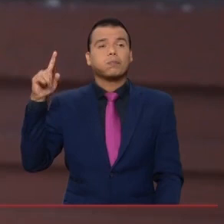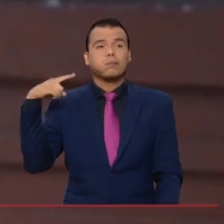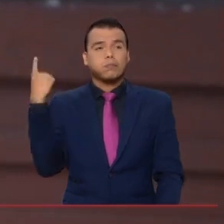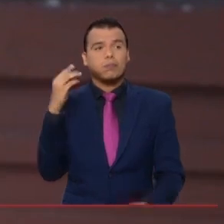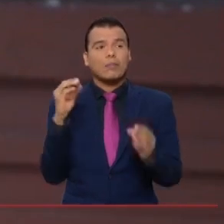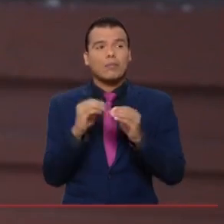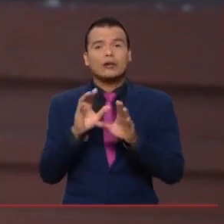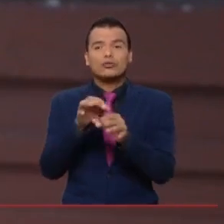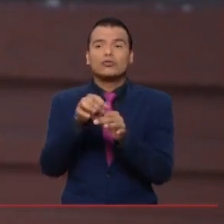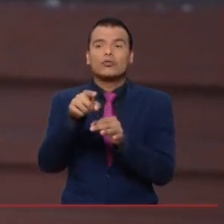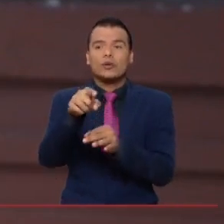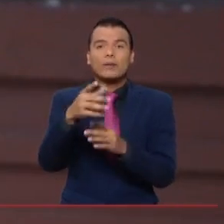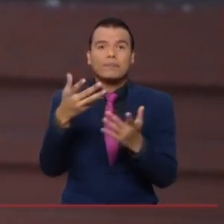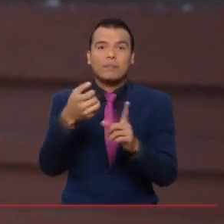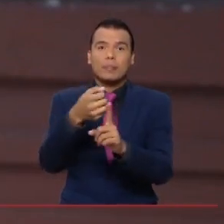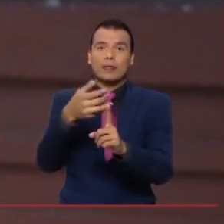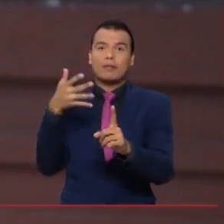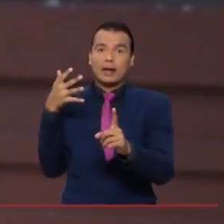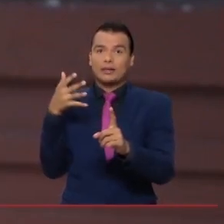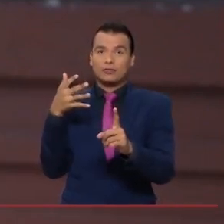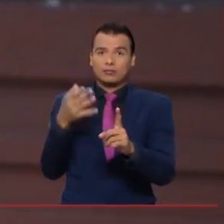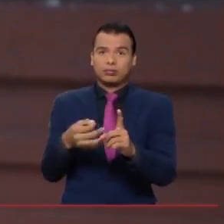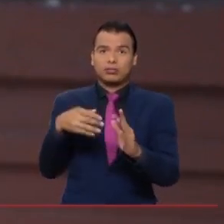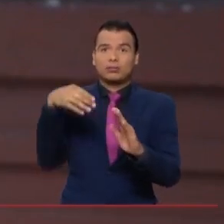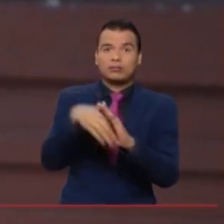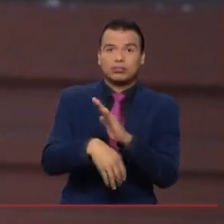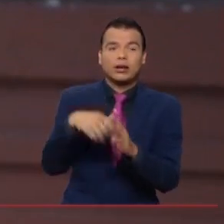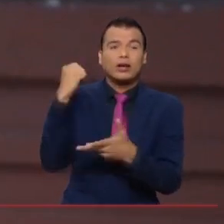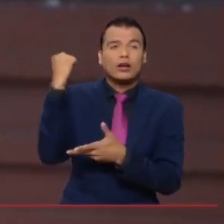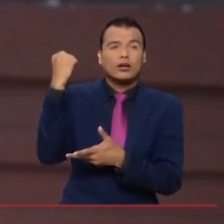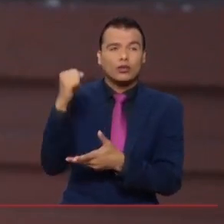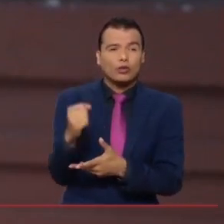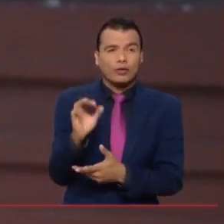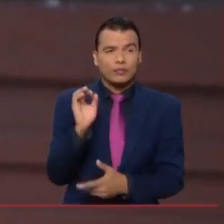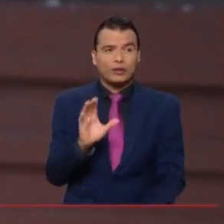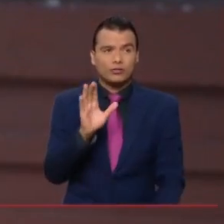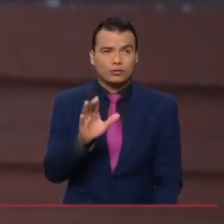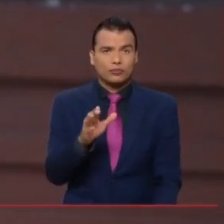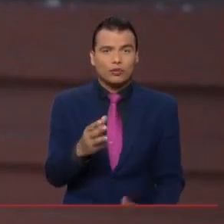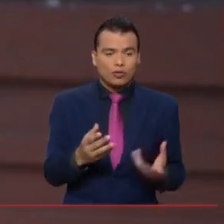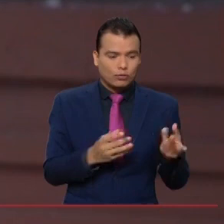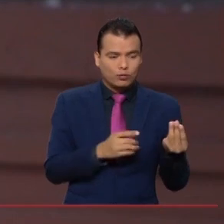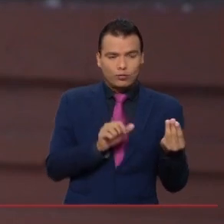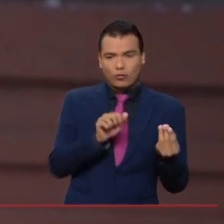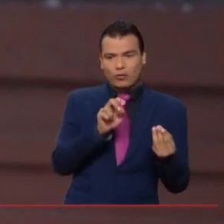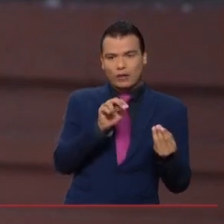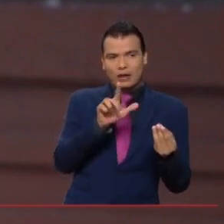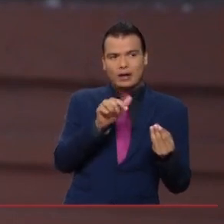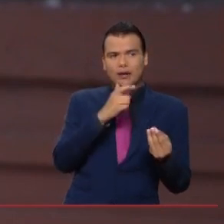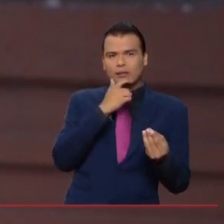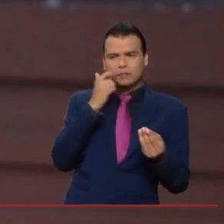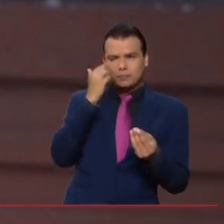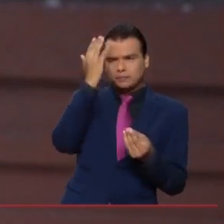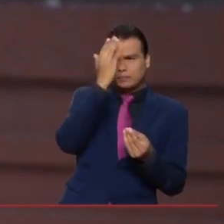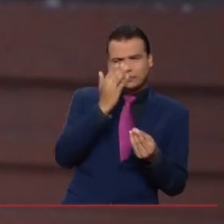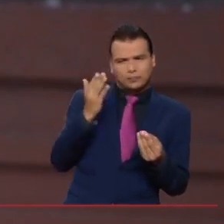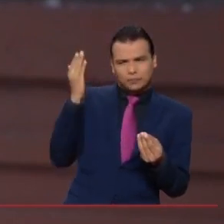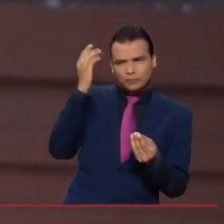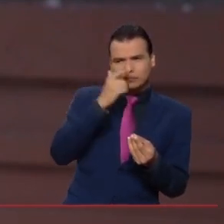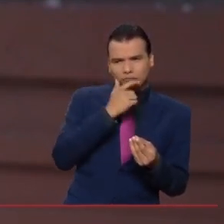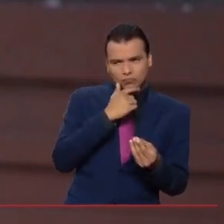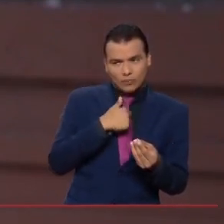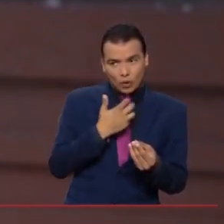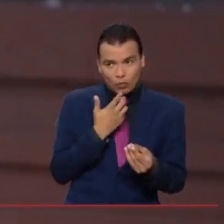La Agencia Nacional de Licencias Ambientales estudió una a una las propuestas y las preocupaciones realizadas y ha